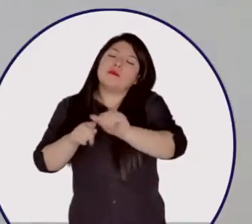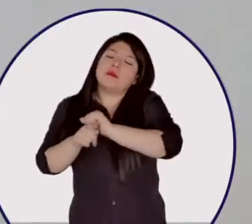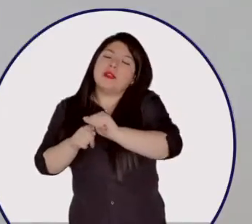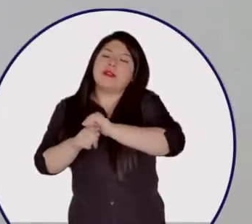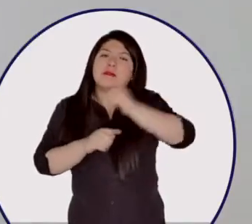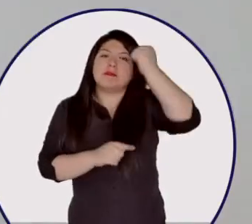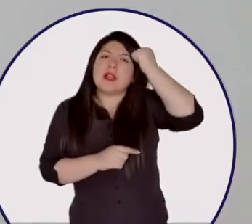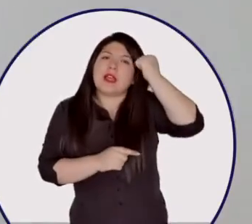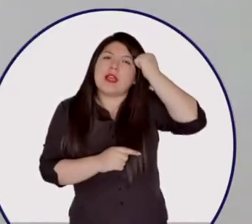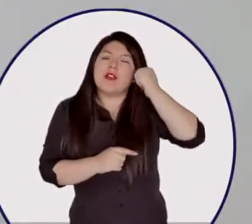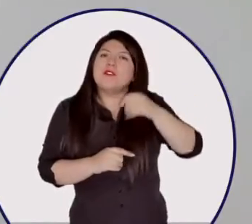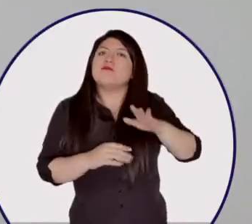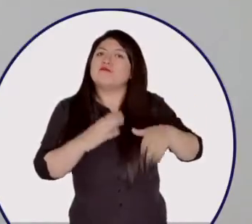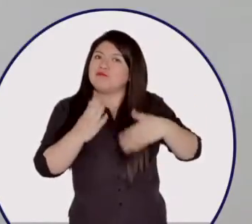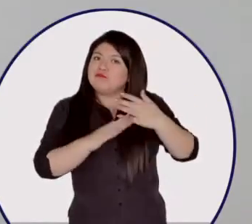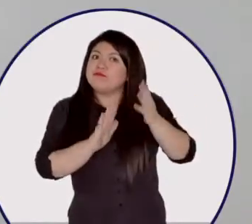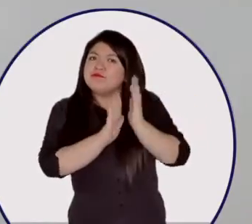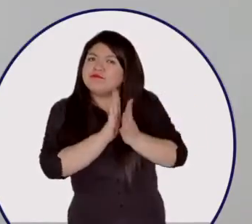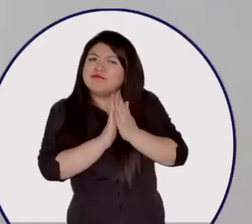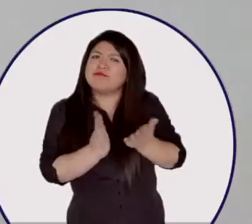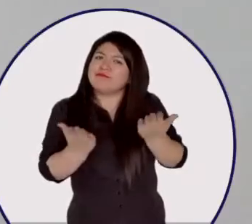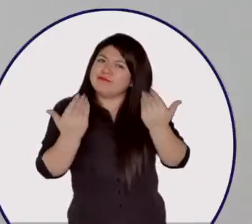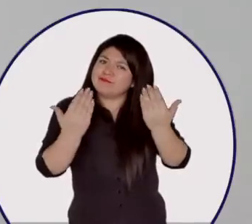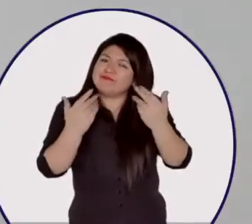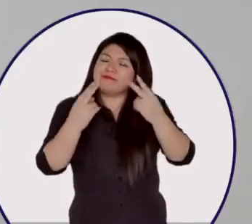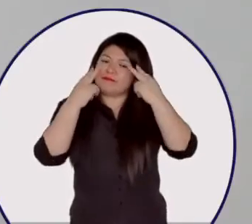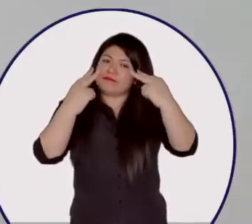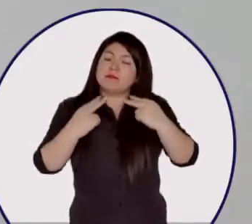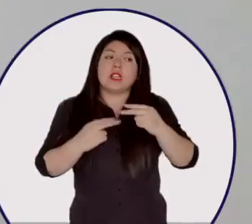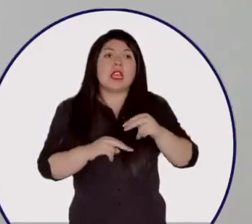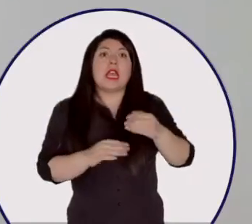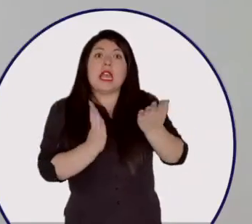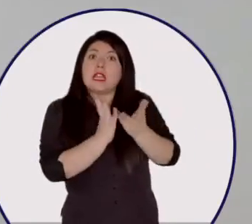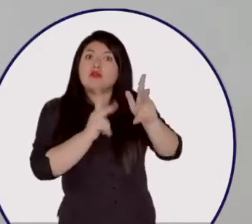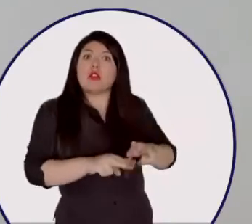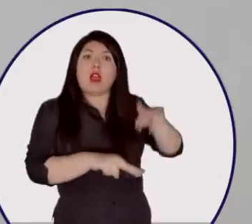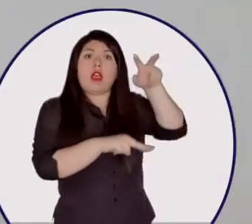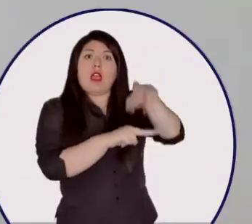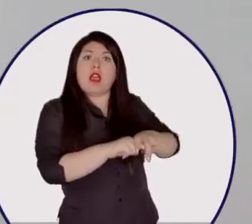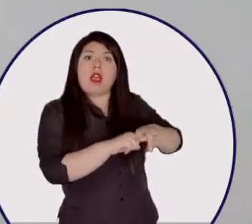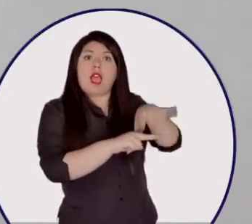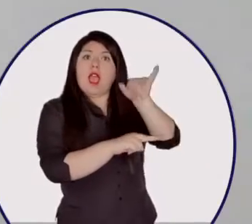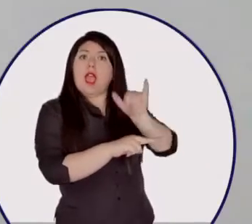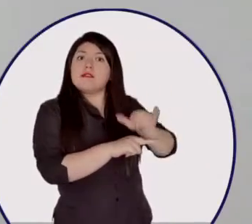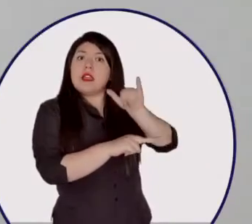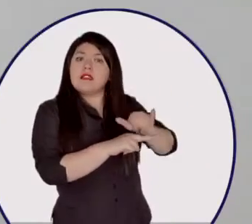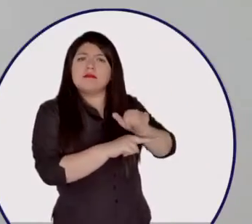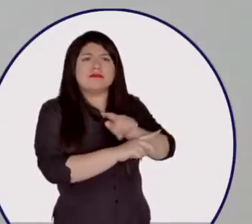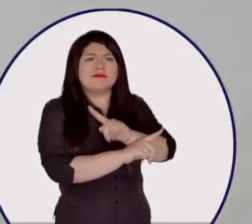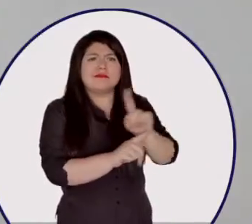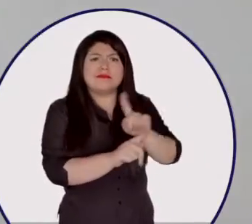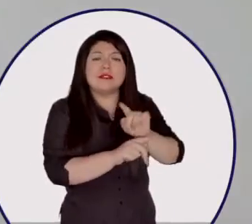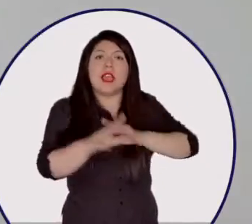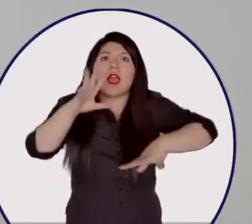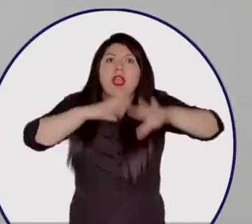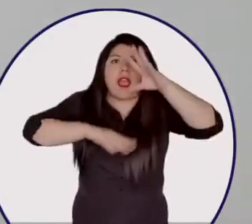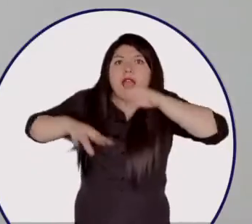práctica pedagógica y que nos permiten garantizar que un estudiante, más que estar sentado,